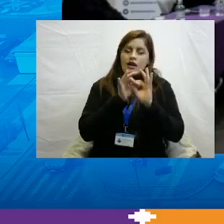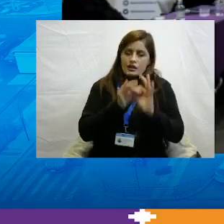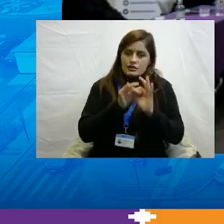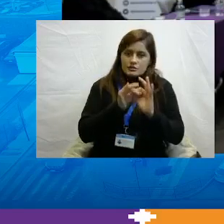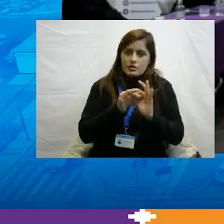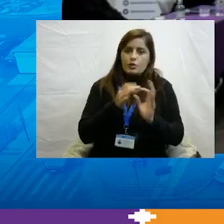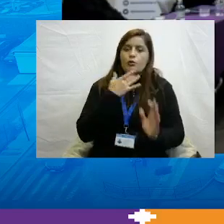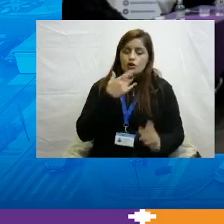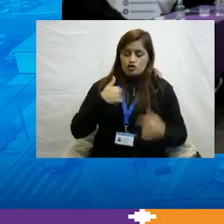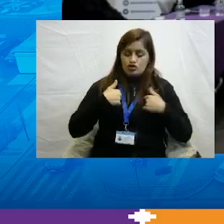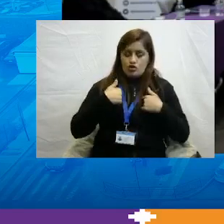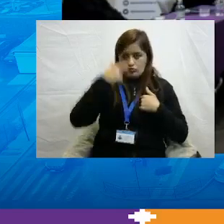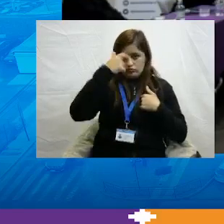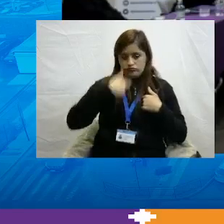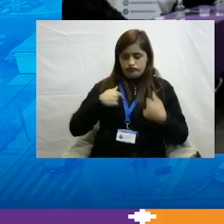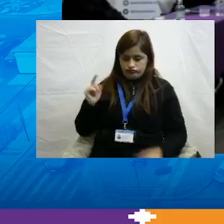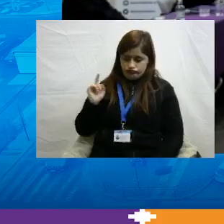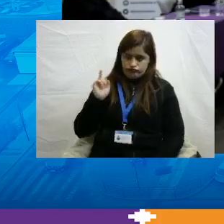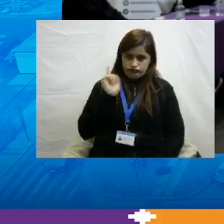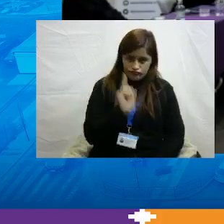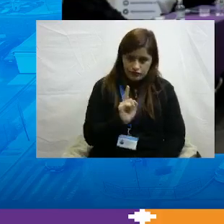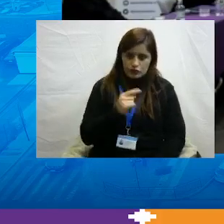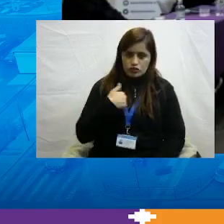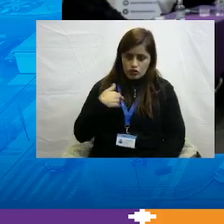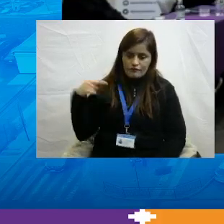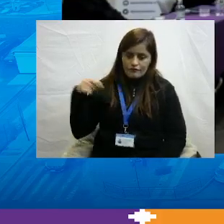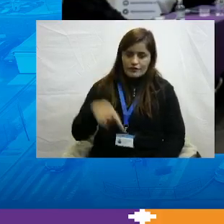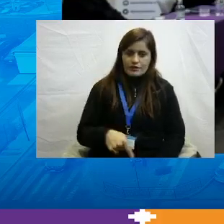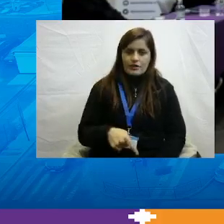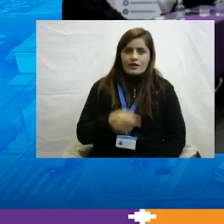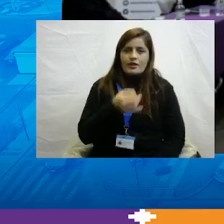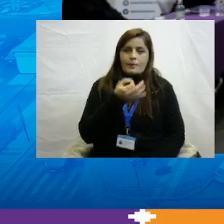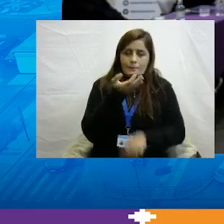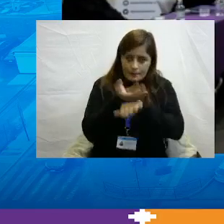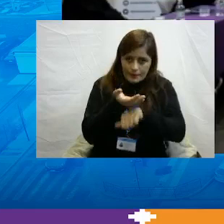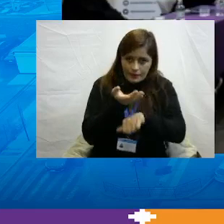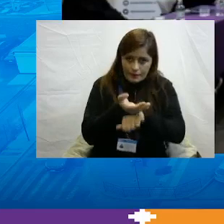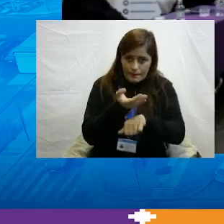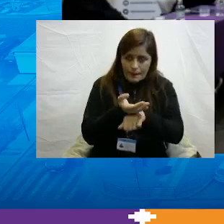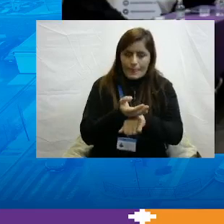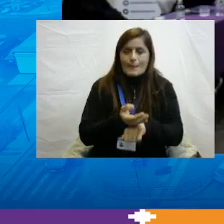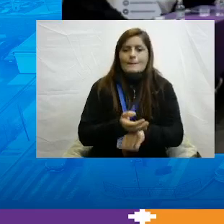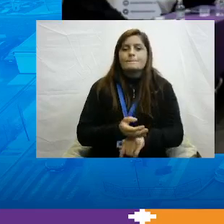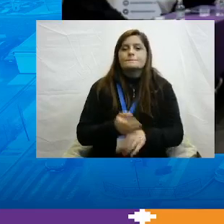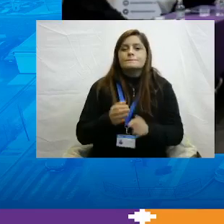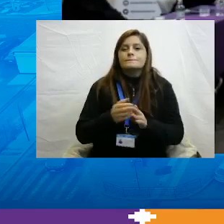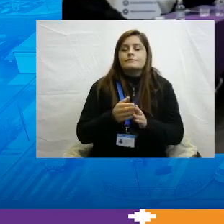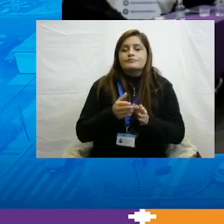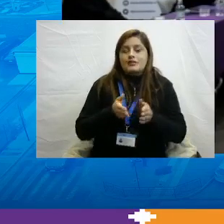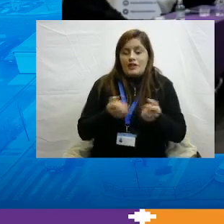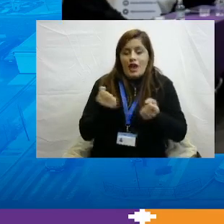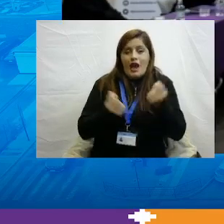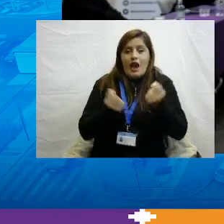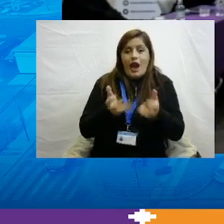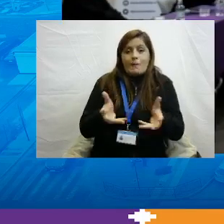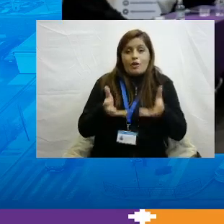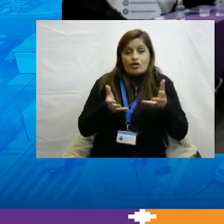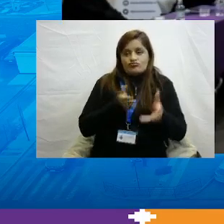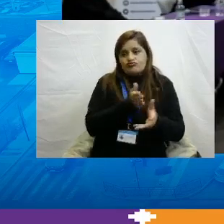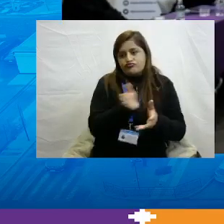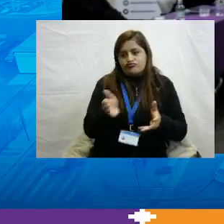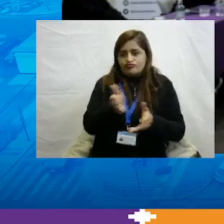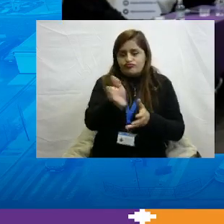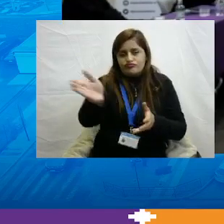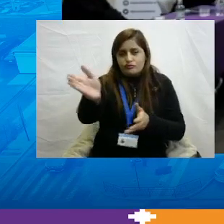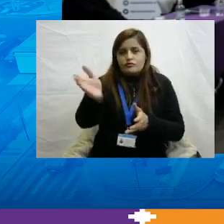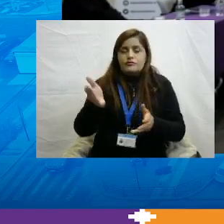agradecimientos porque yo personalmente como vecino vine a solicitar la ampliación de este recorrido. Hoy